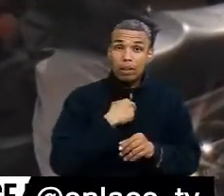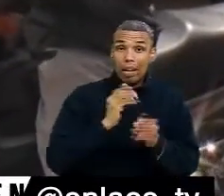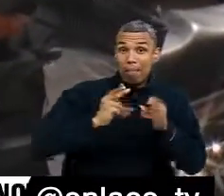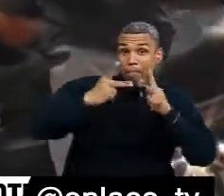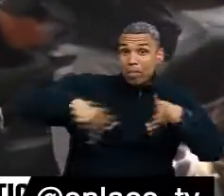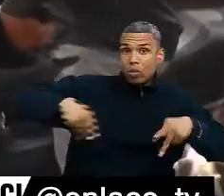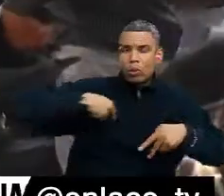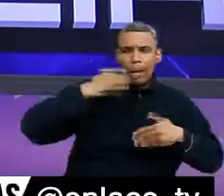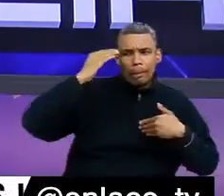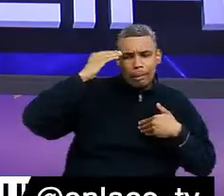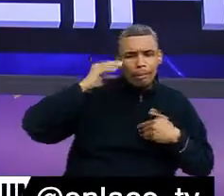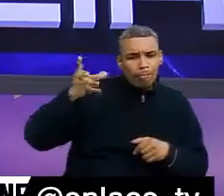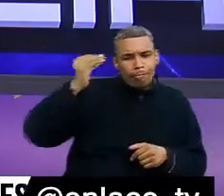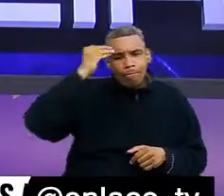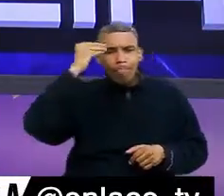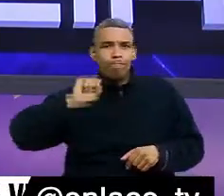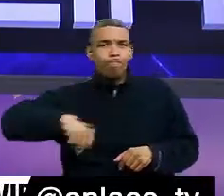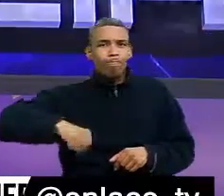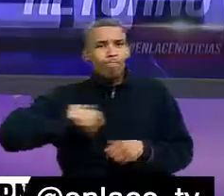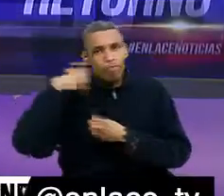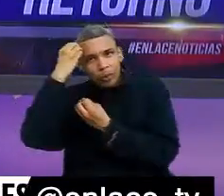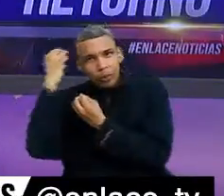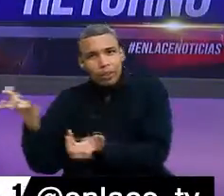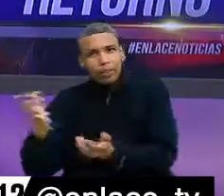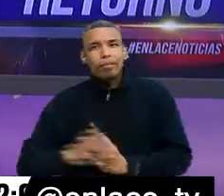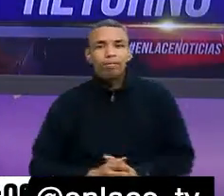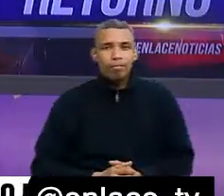accidentes. Y por lo menos